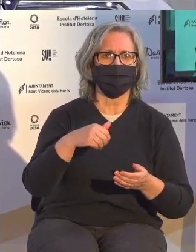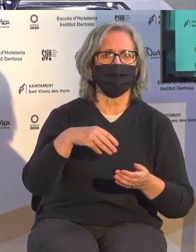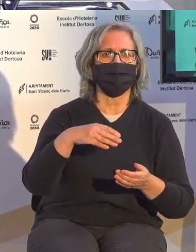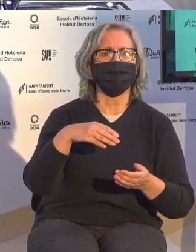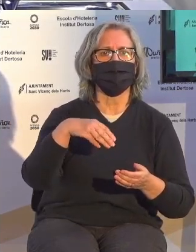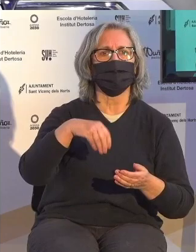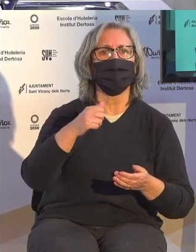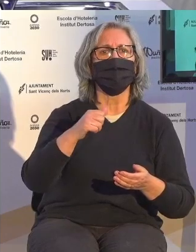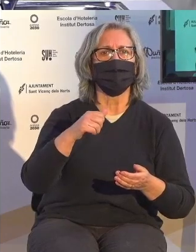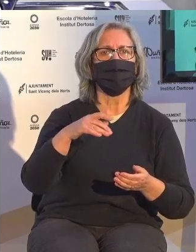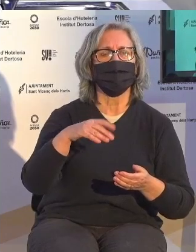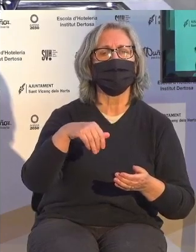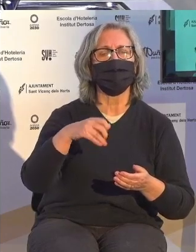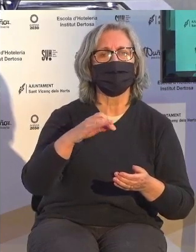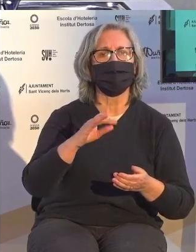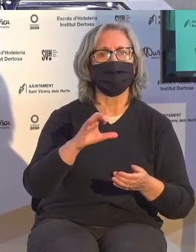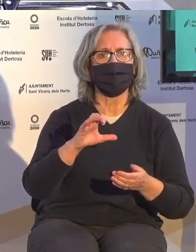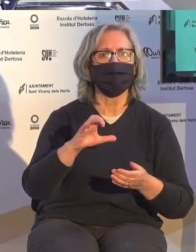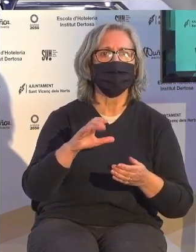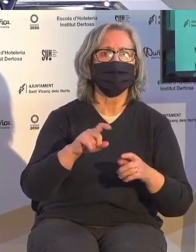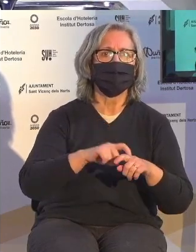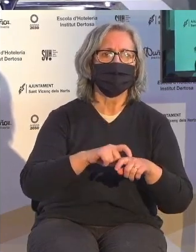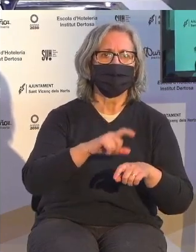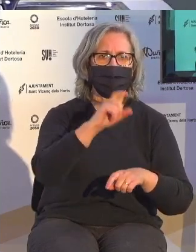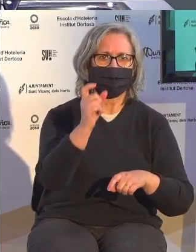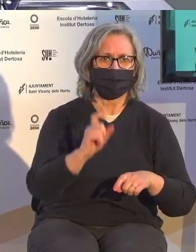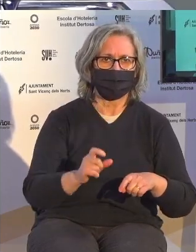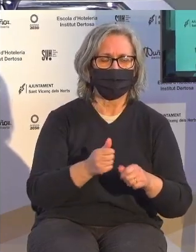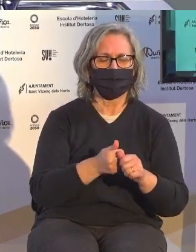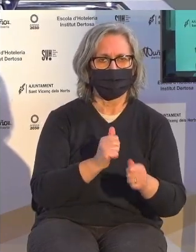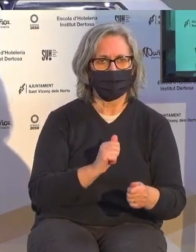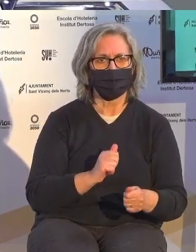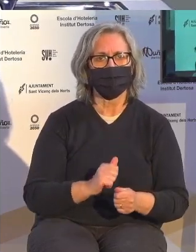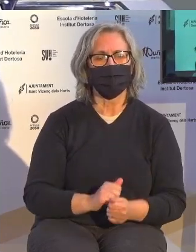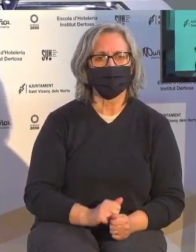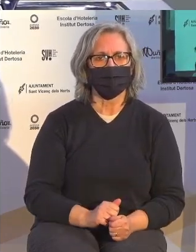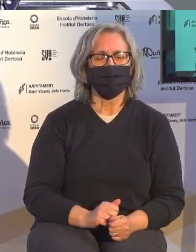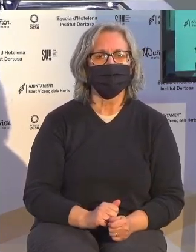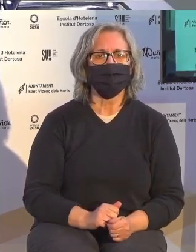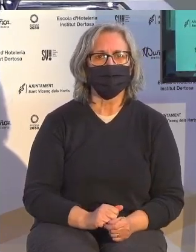italiano lo merengue italiano es muy simples vamos